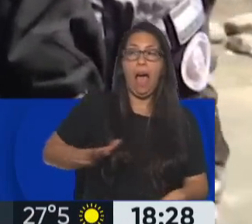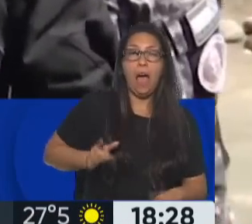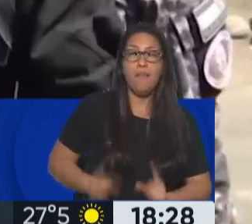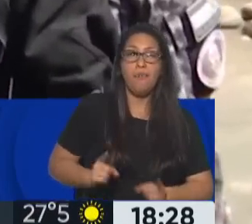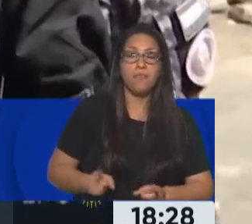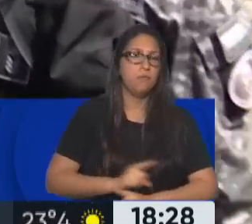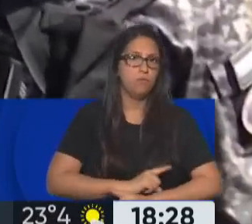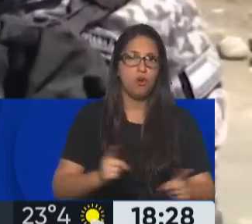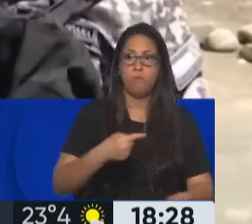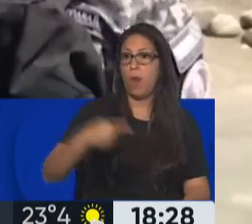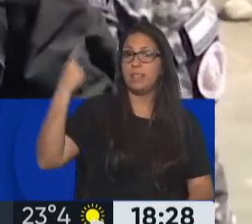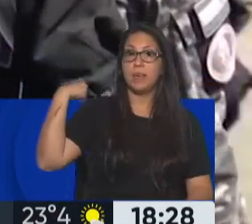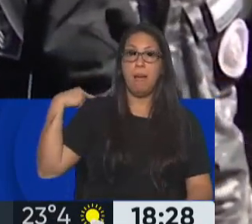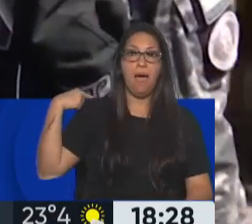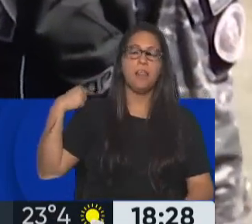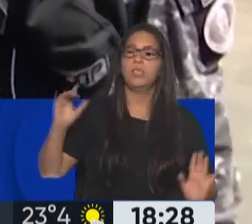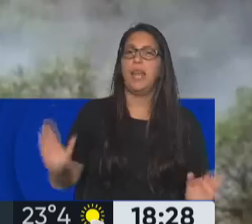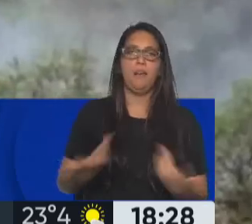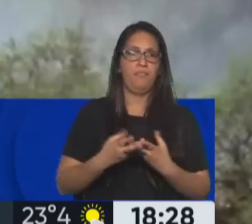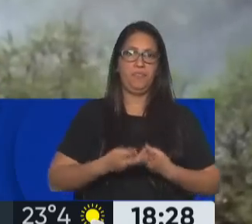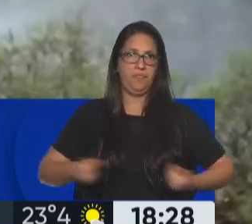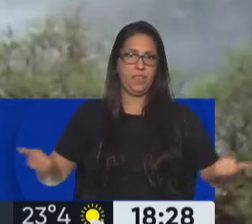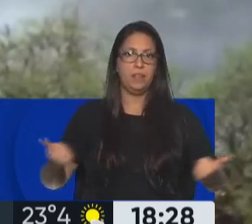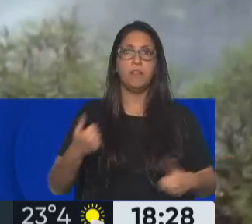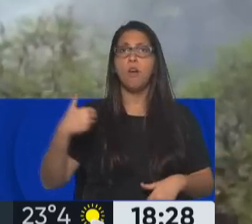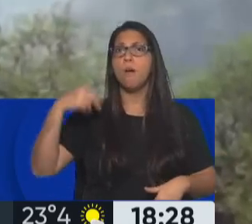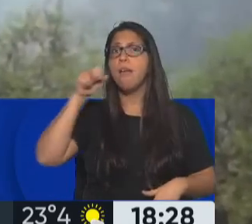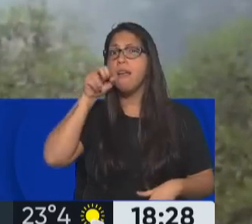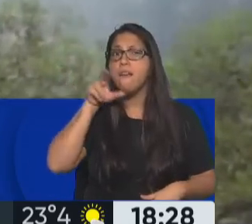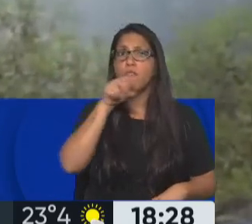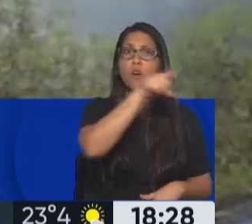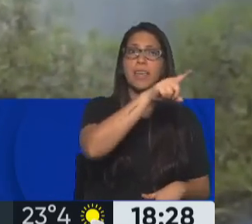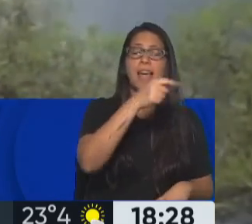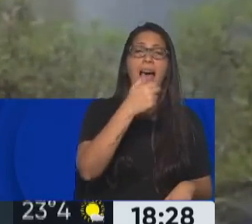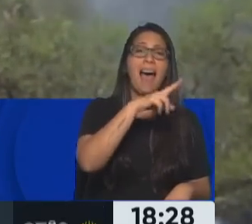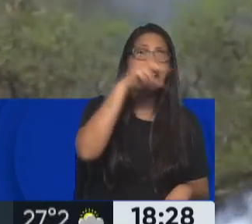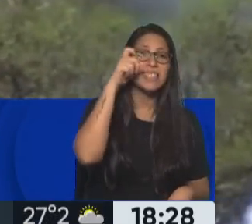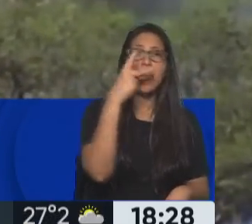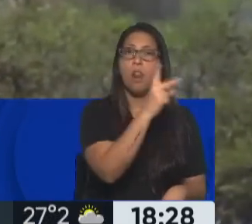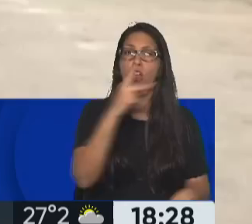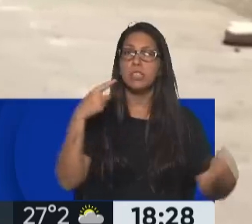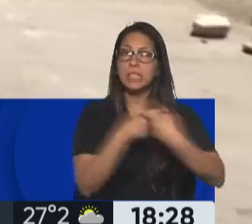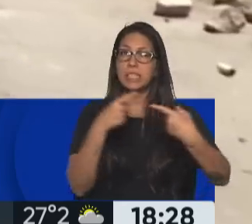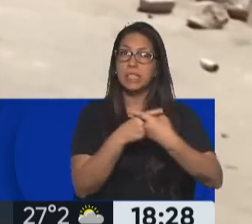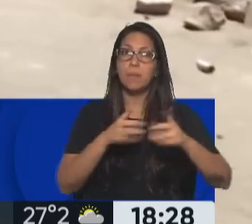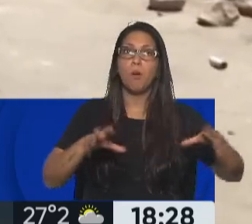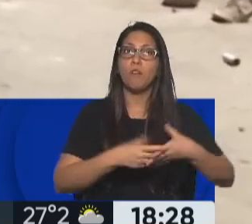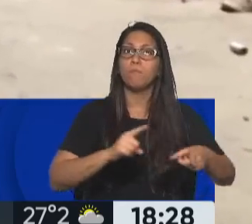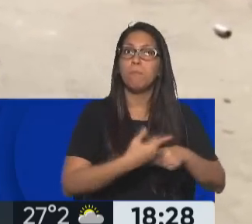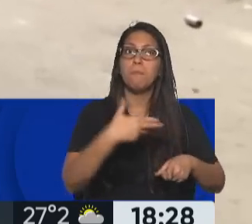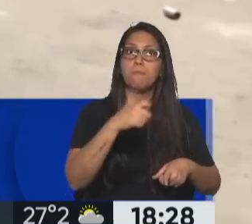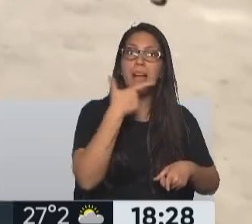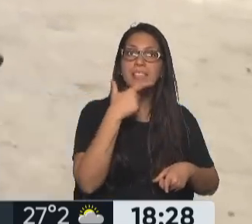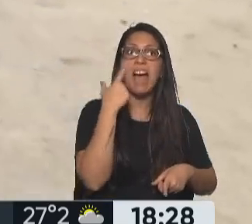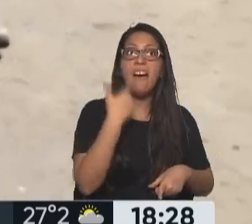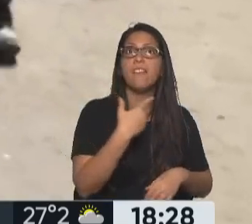hace casi una semana. Morales y Arce mantienen una fuerte disputa por el control del MAS y la candidatura a